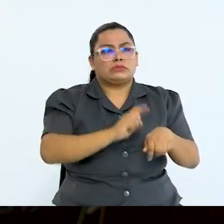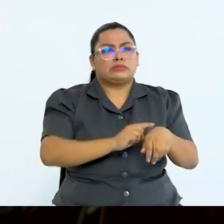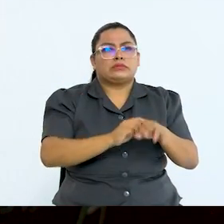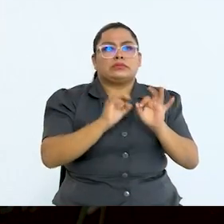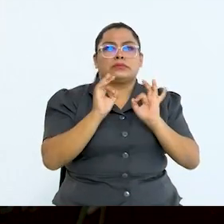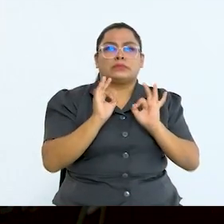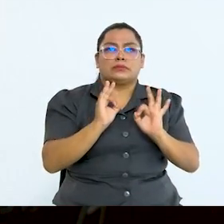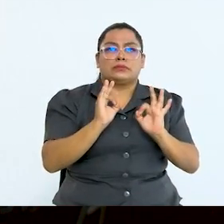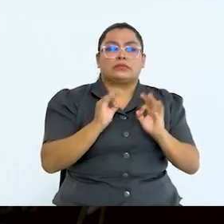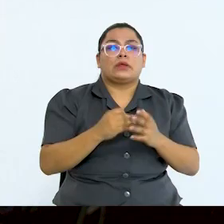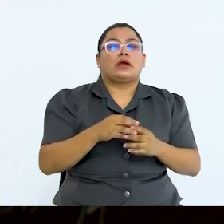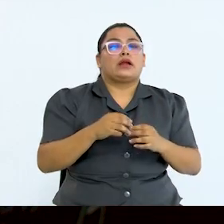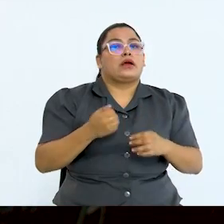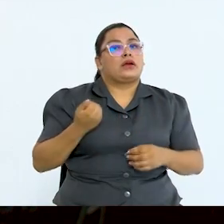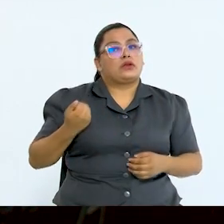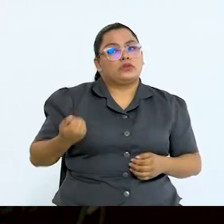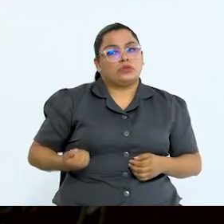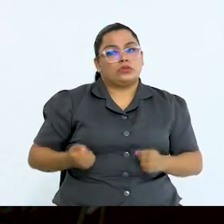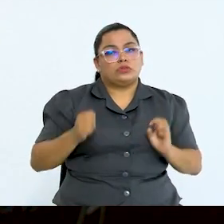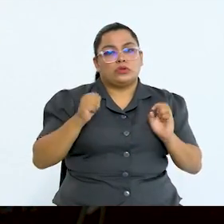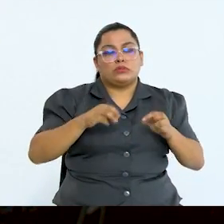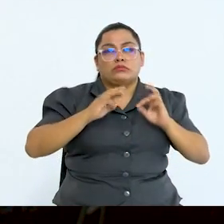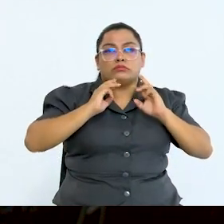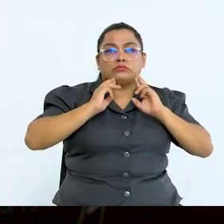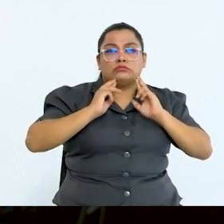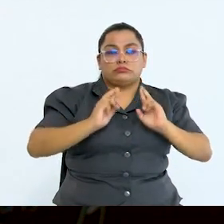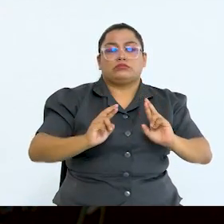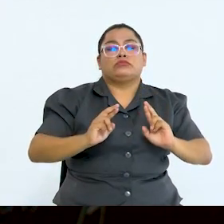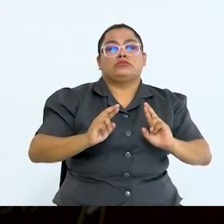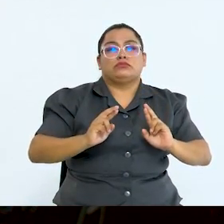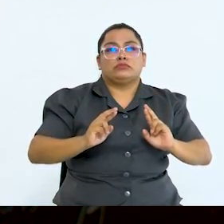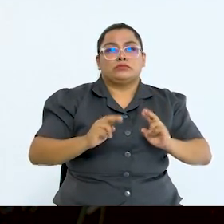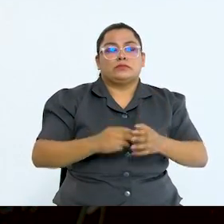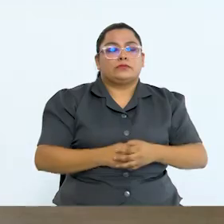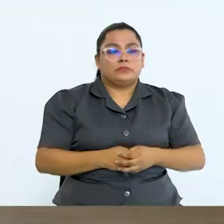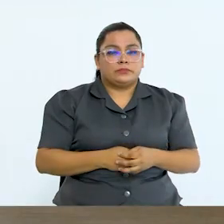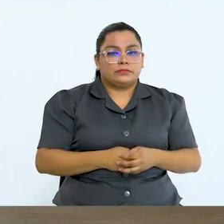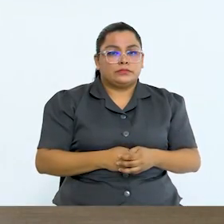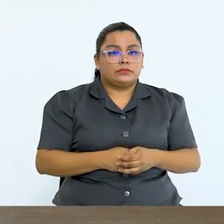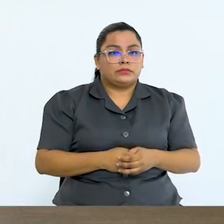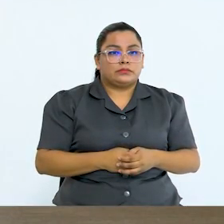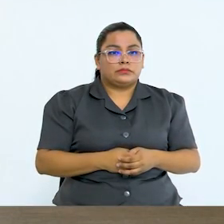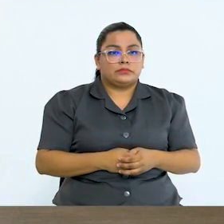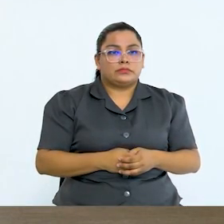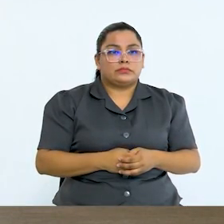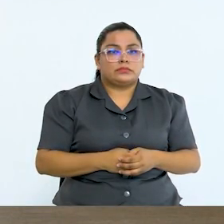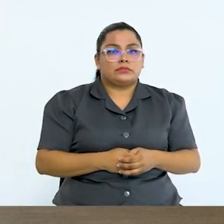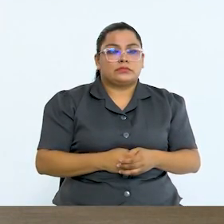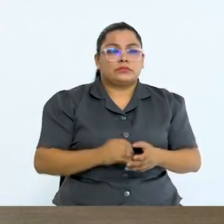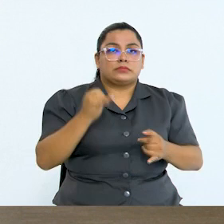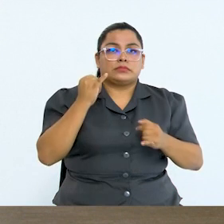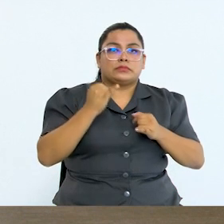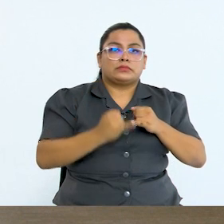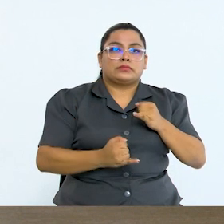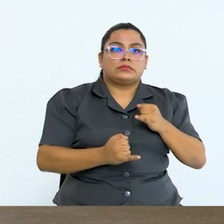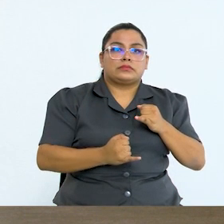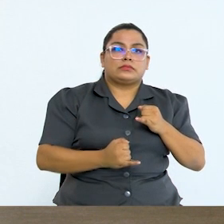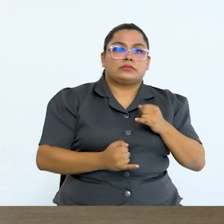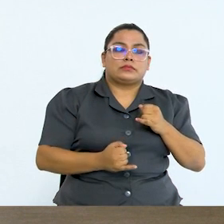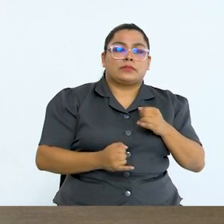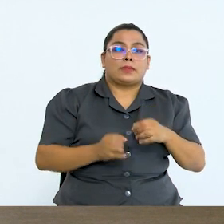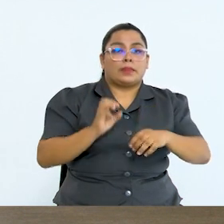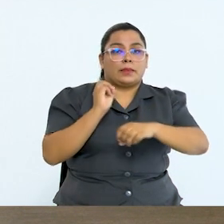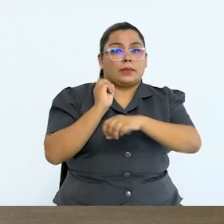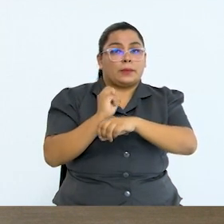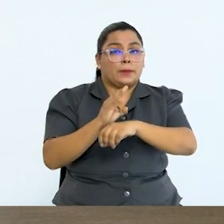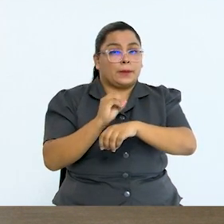estudiantes resuelvan sin dejar de lado el contenido. Al final de la página de orientaciones podrás